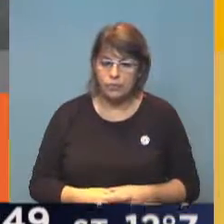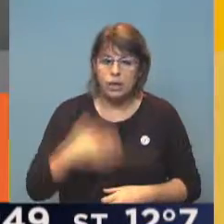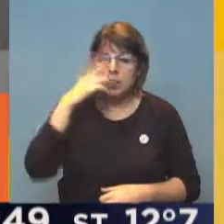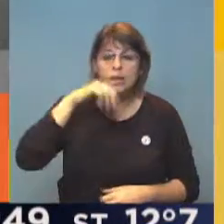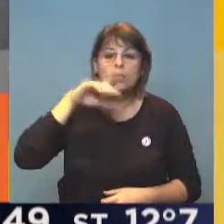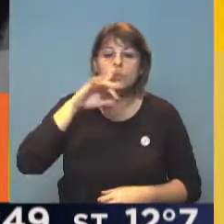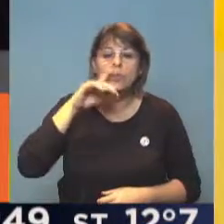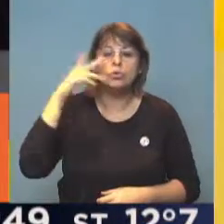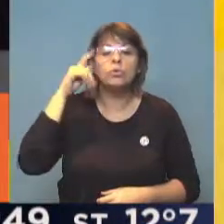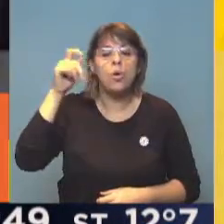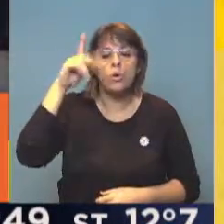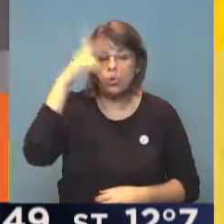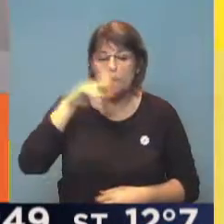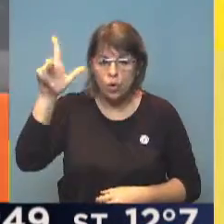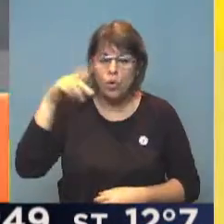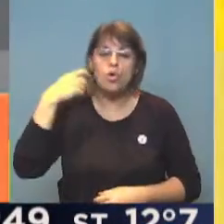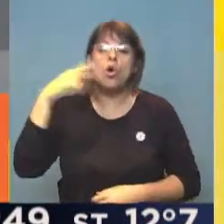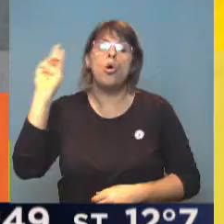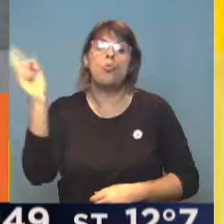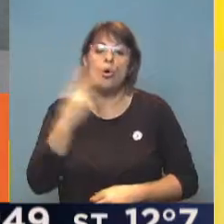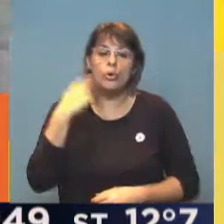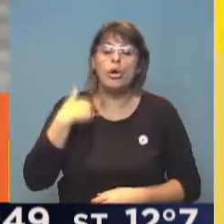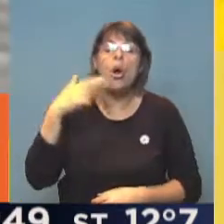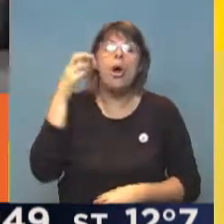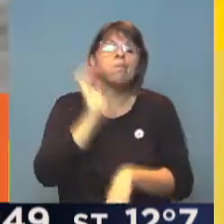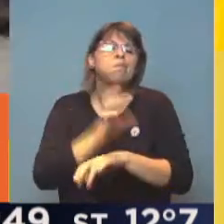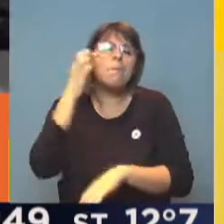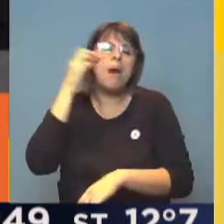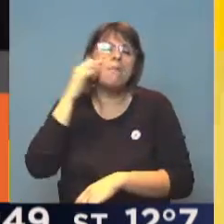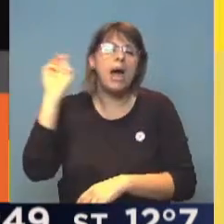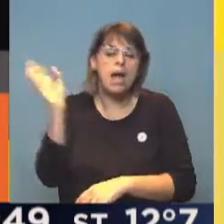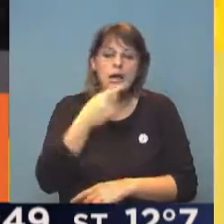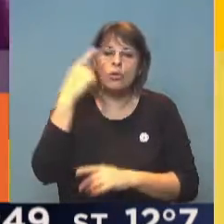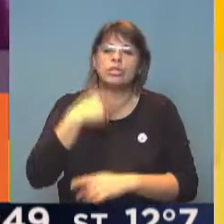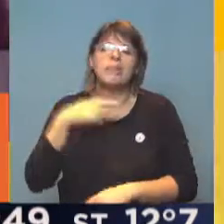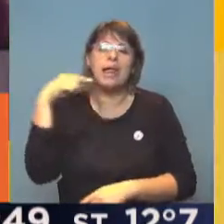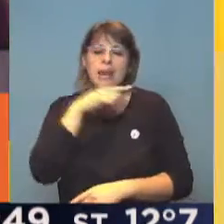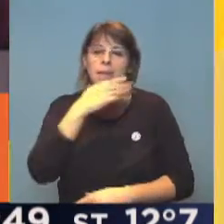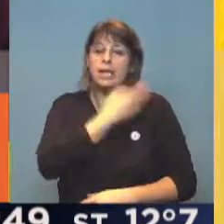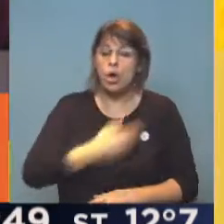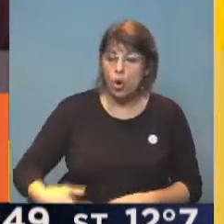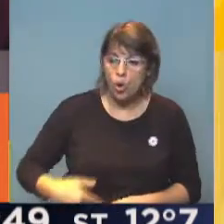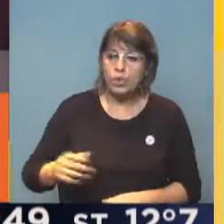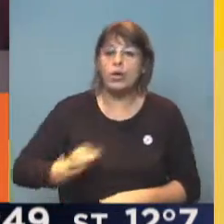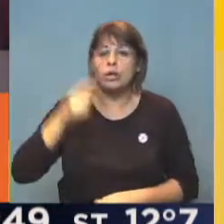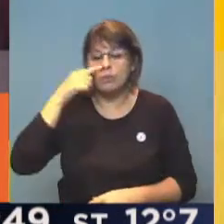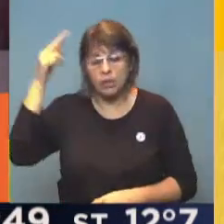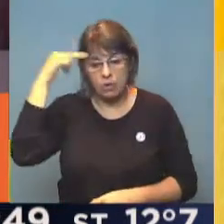Murió Helmut Kohl, el padre del euro y de la reunificación de Alemania y jefe de gobierno entre 1982